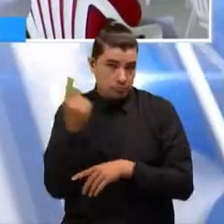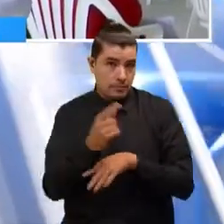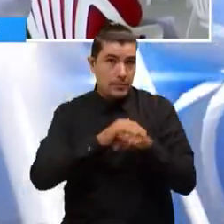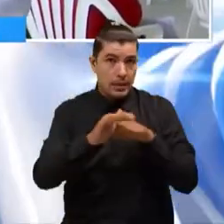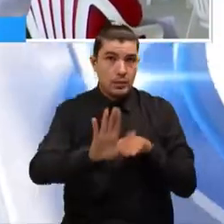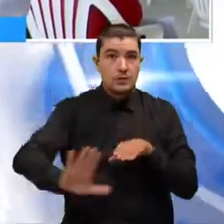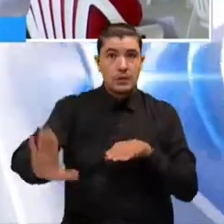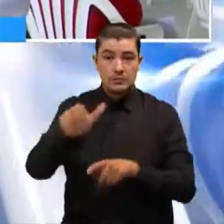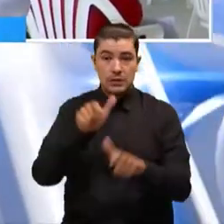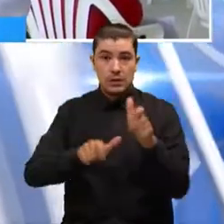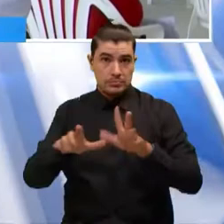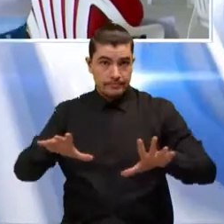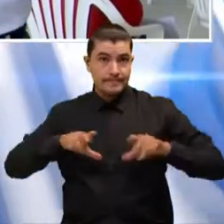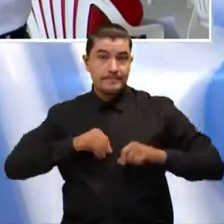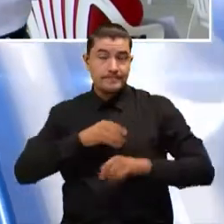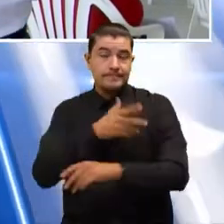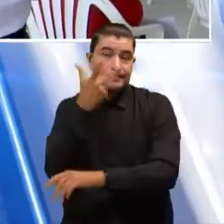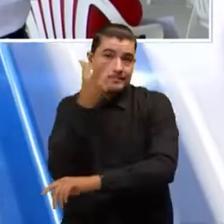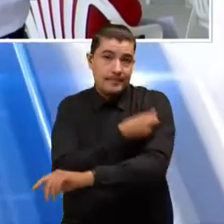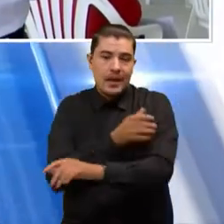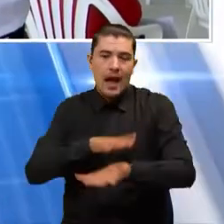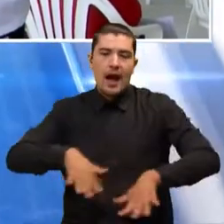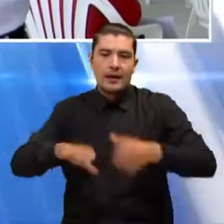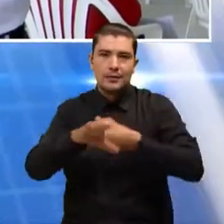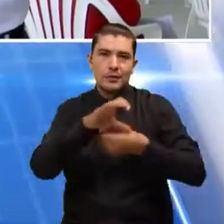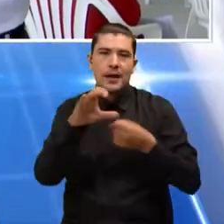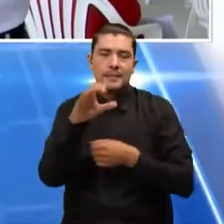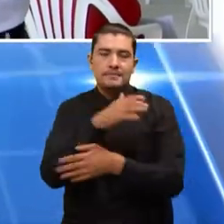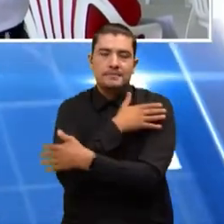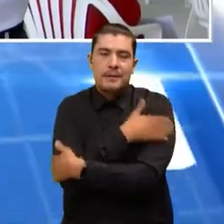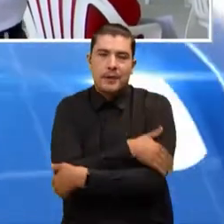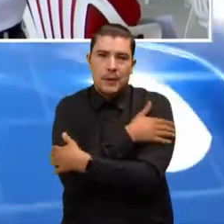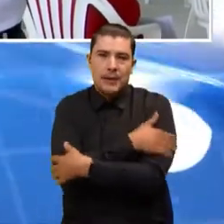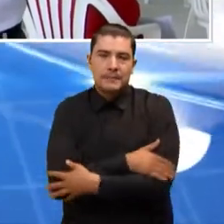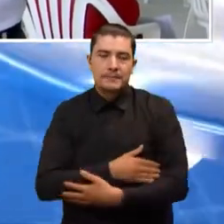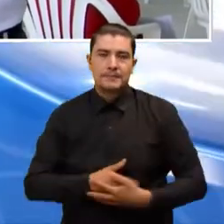contra el COVID-19. Desde Pamplona Norte de Santander para Oriente Noticias, Cristian Ramón, estamos informando.